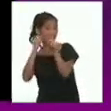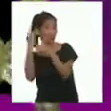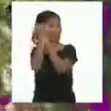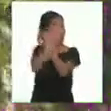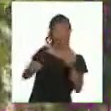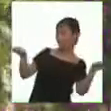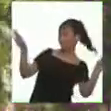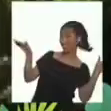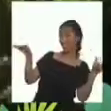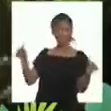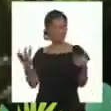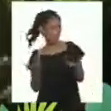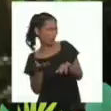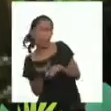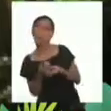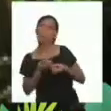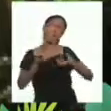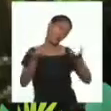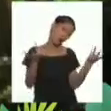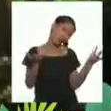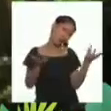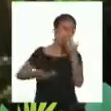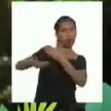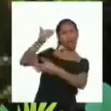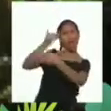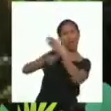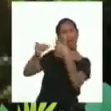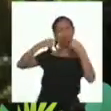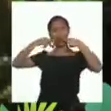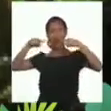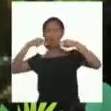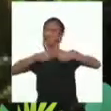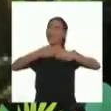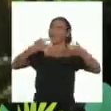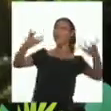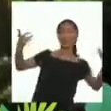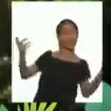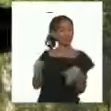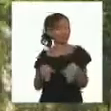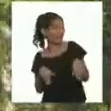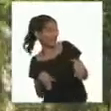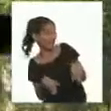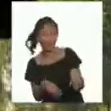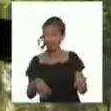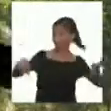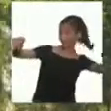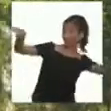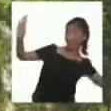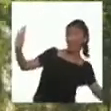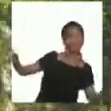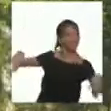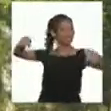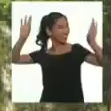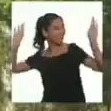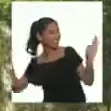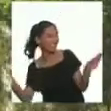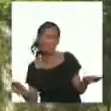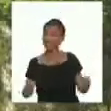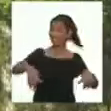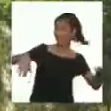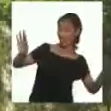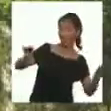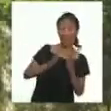independencia. ¿Cómo habrá sido el momento de la proclamación? Rápidas plumas de